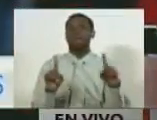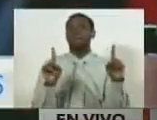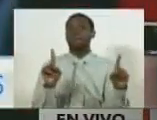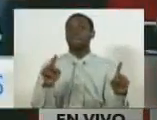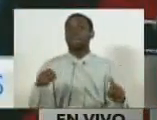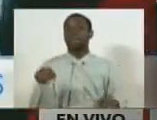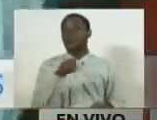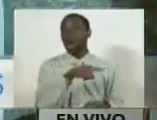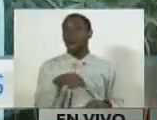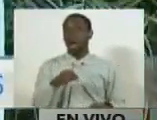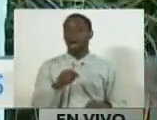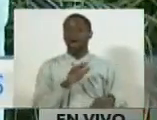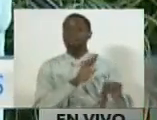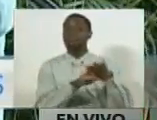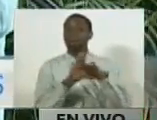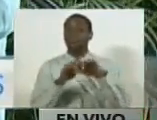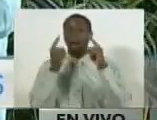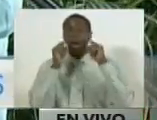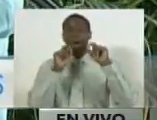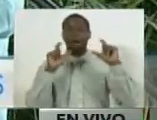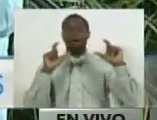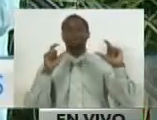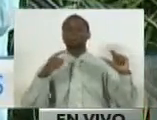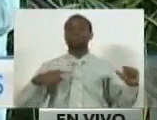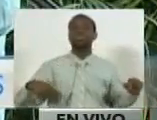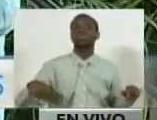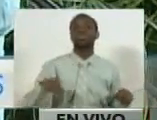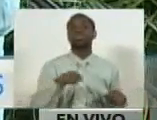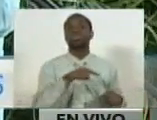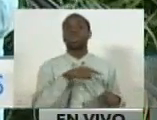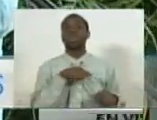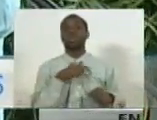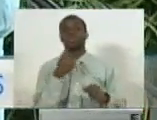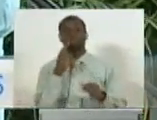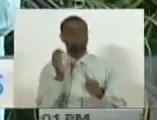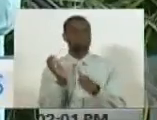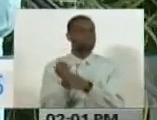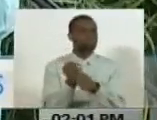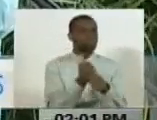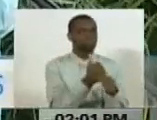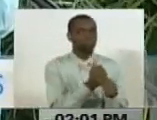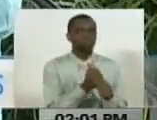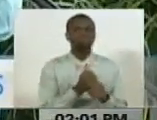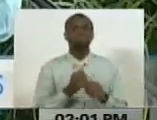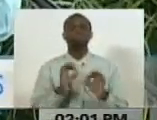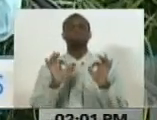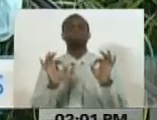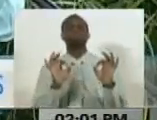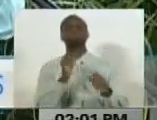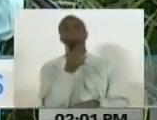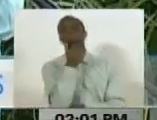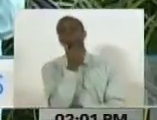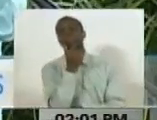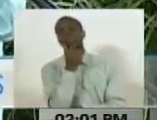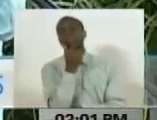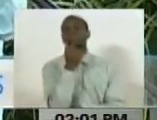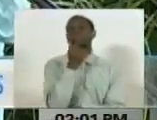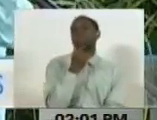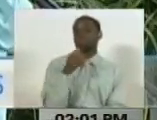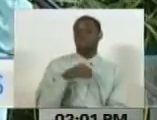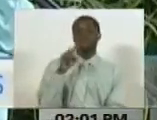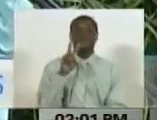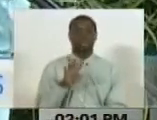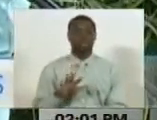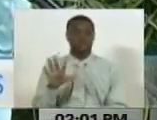alerta, sino para que actuemos, diagnostiquemos la realidad y comencemos desde Venezuela, desde